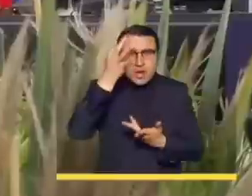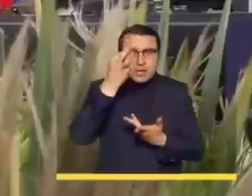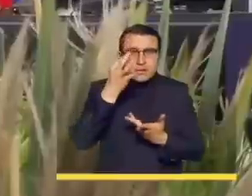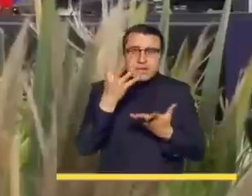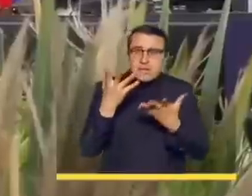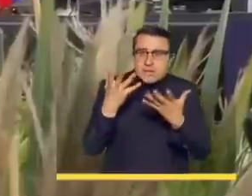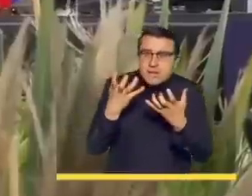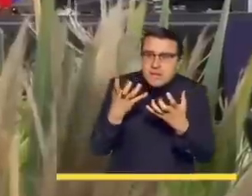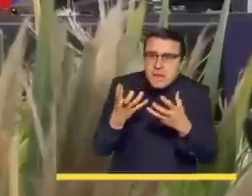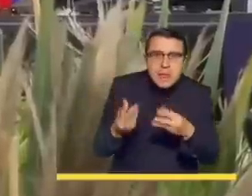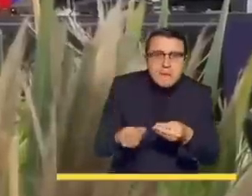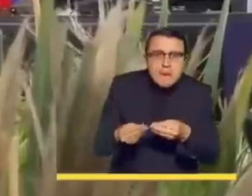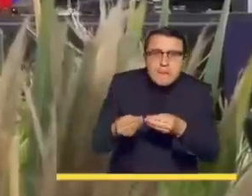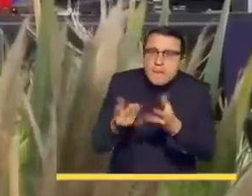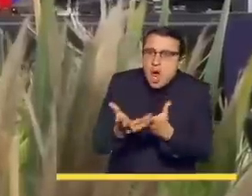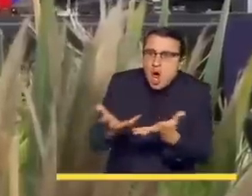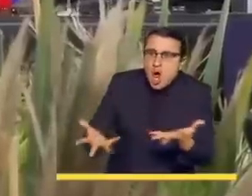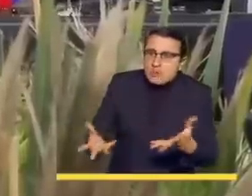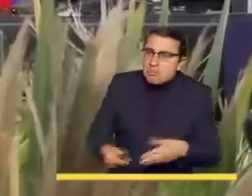materialista,